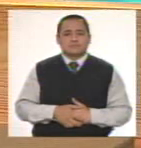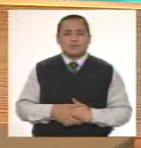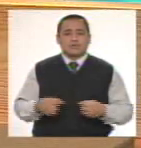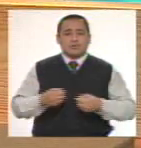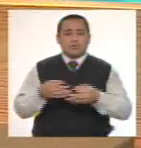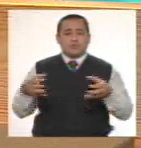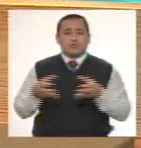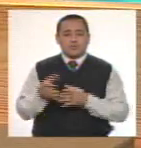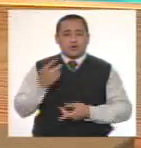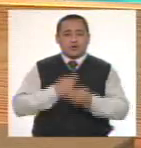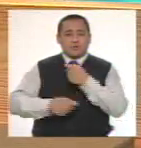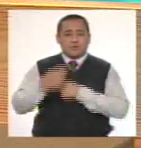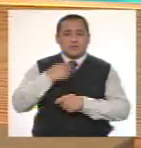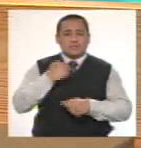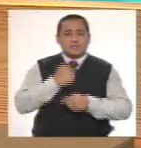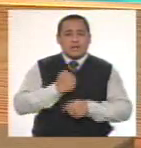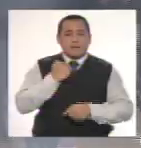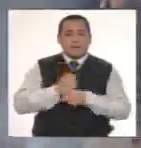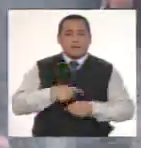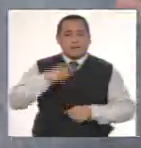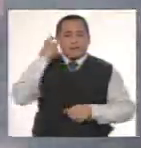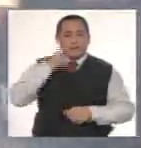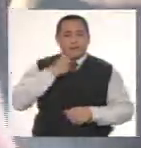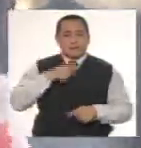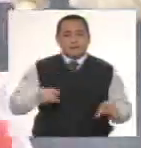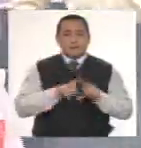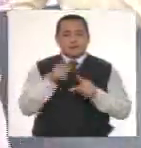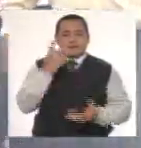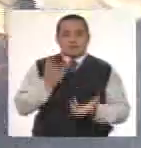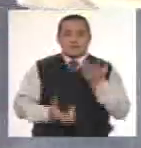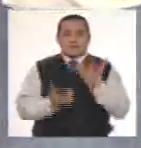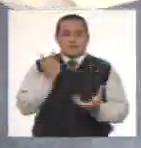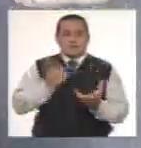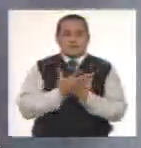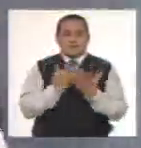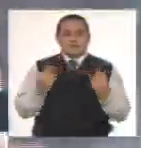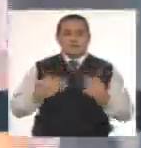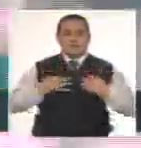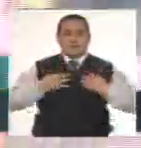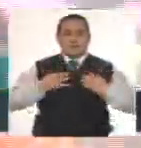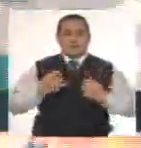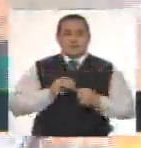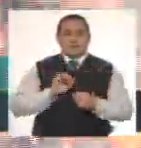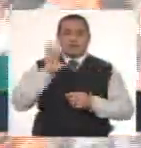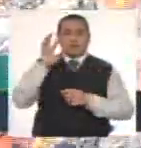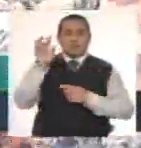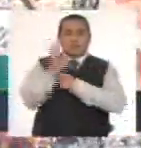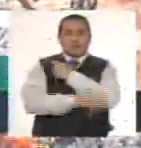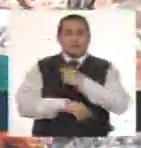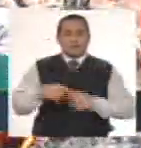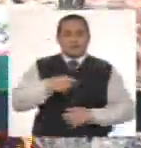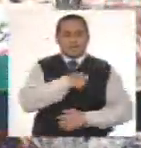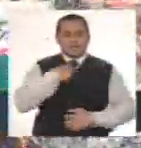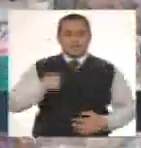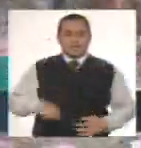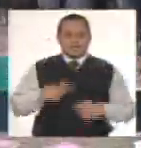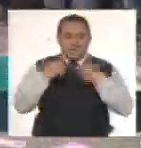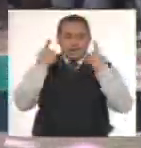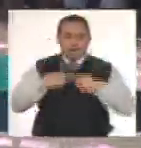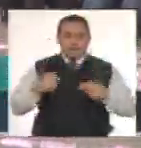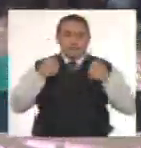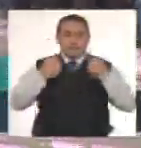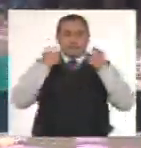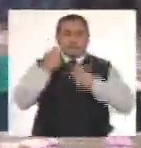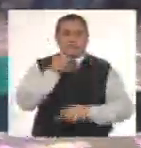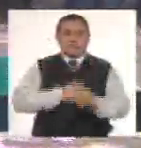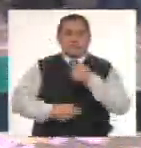un grupo de comerciantes y trabajadores de Gamarra quemó una gran cantidad de ropa importada de China como medida de protesta por